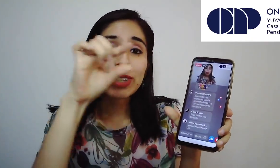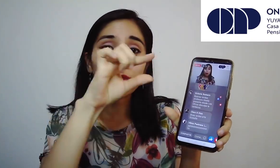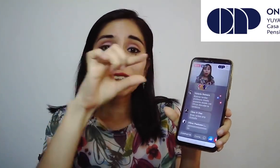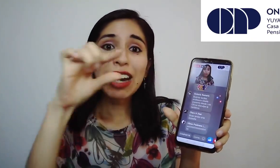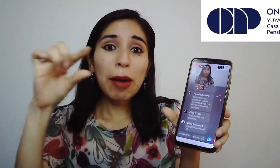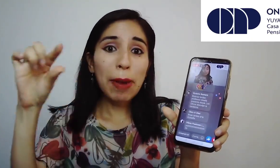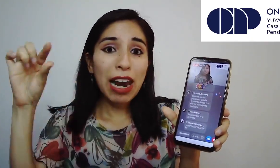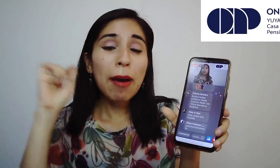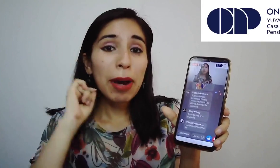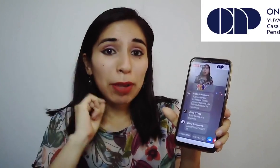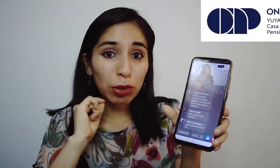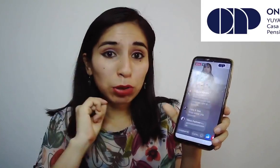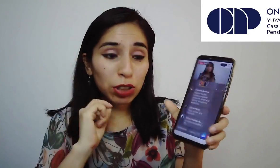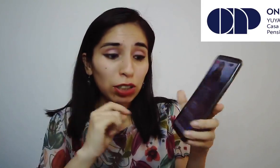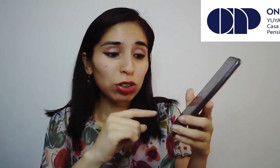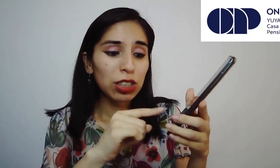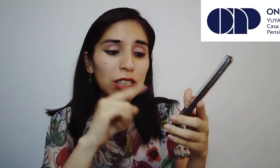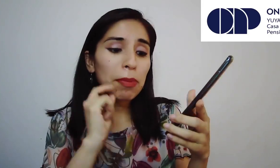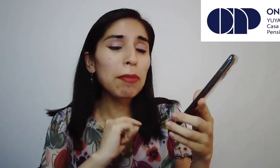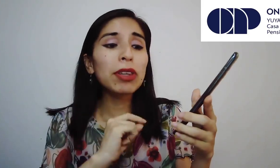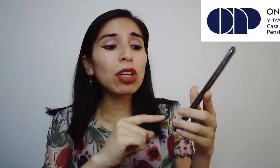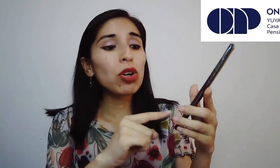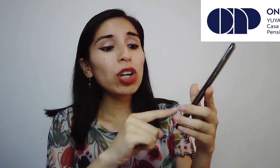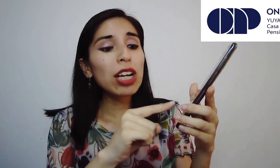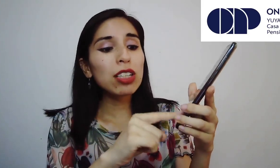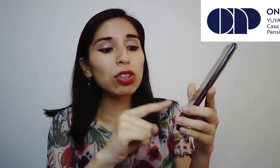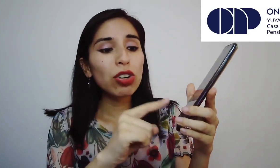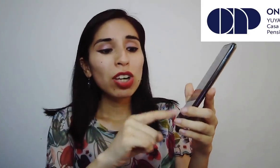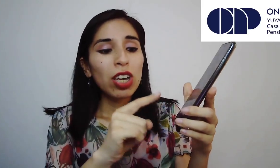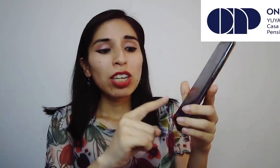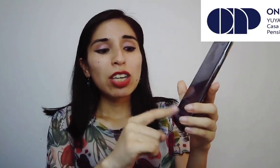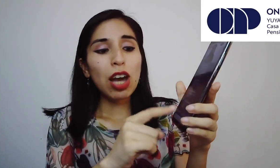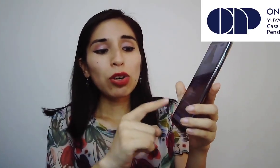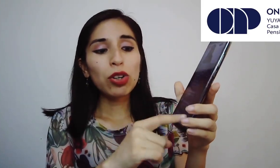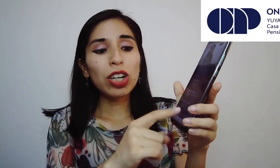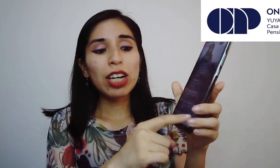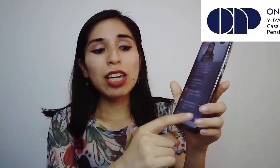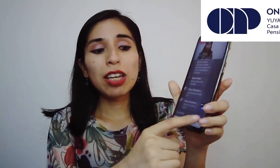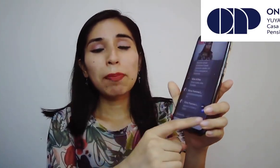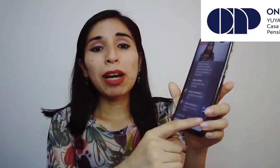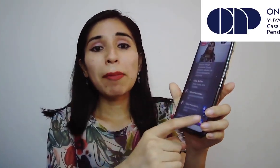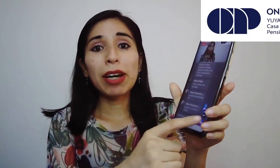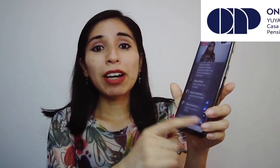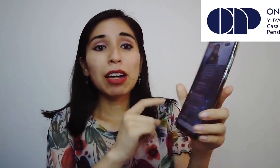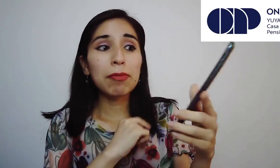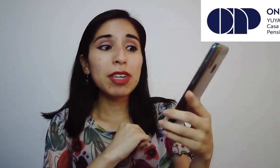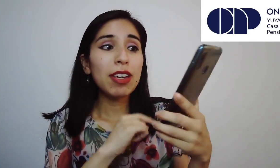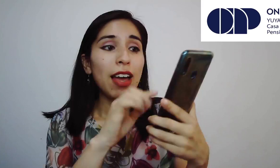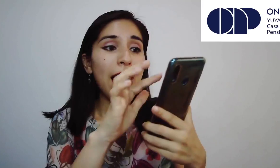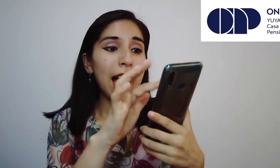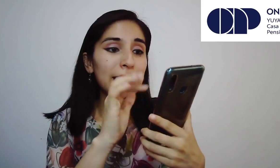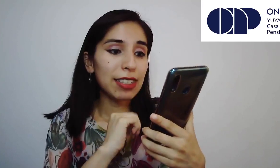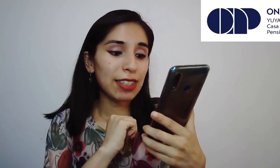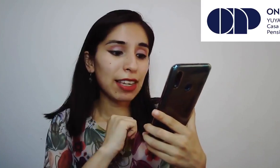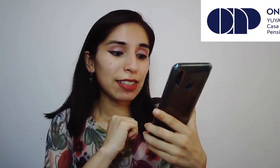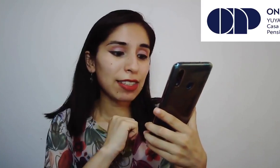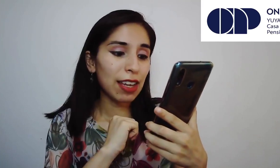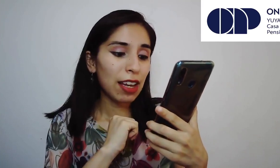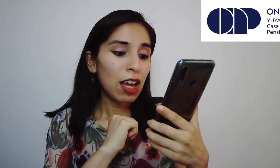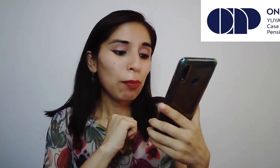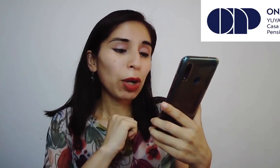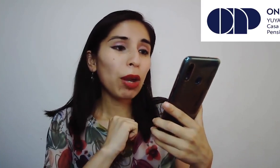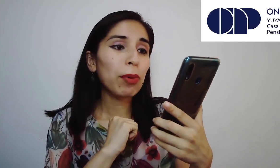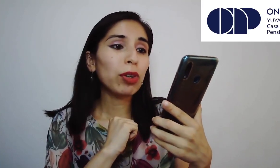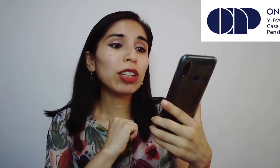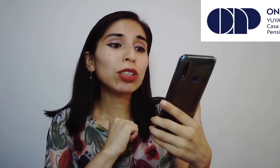vamos a encontrar la palabra me gusta entonces simplemente lo localizó y hago clic para marcar mi asistencia